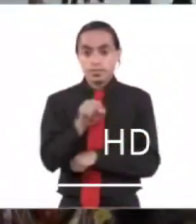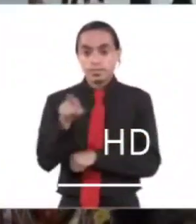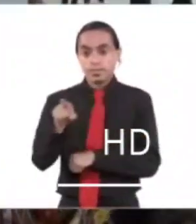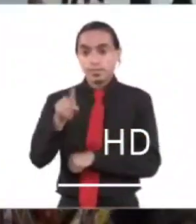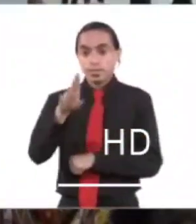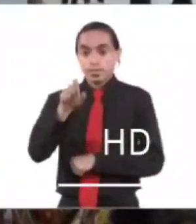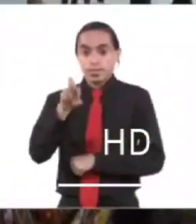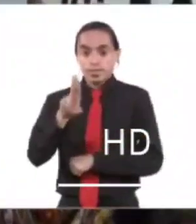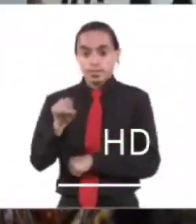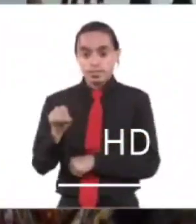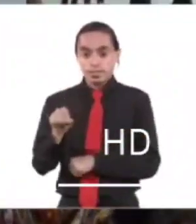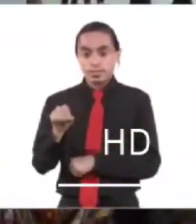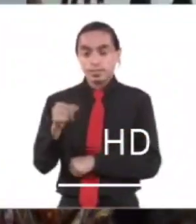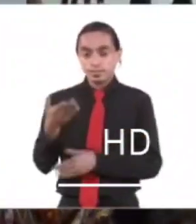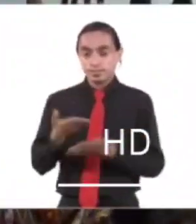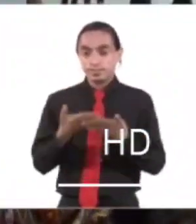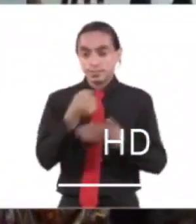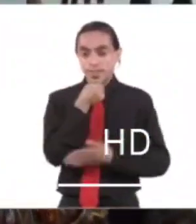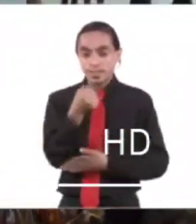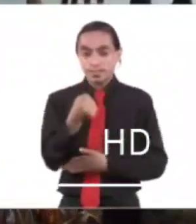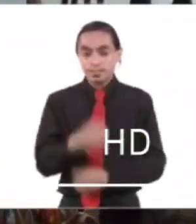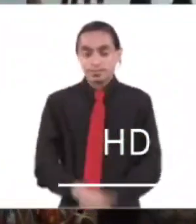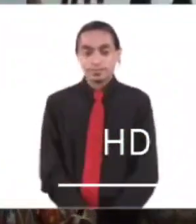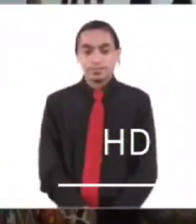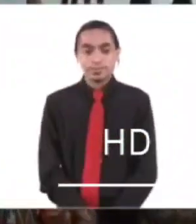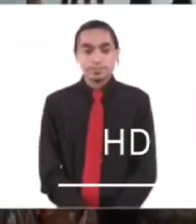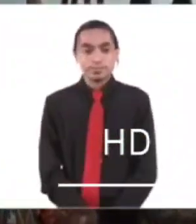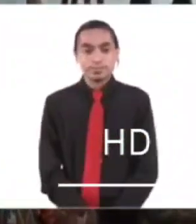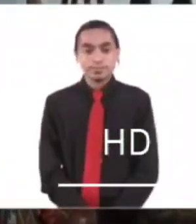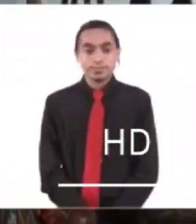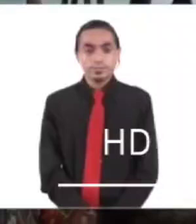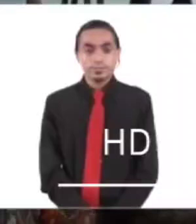Sánchez Monsiváis, nos dirija unas palabras.